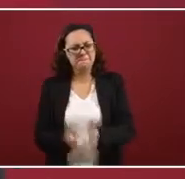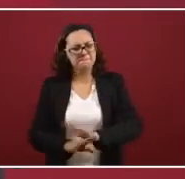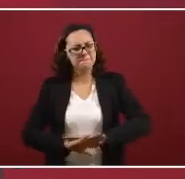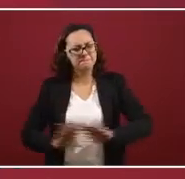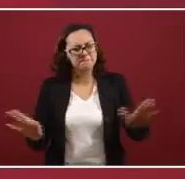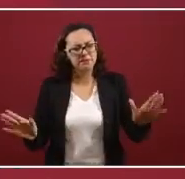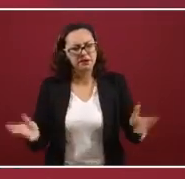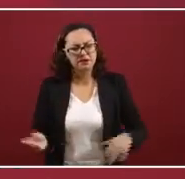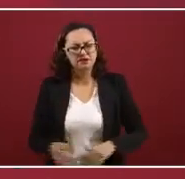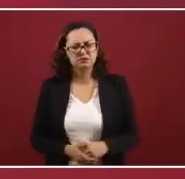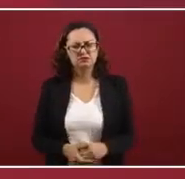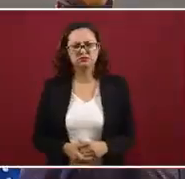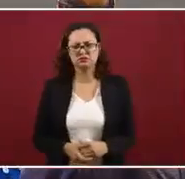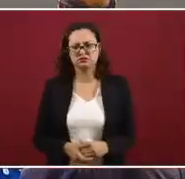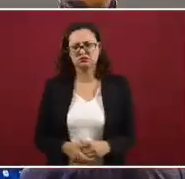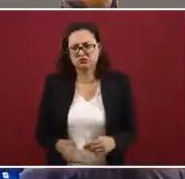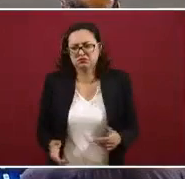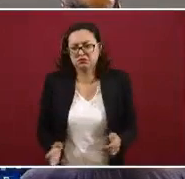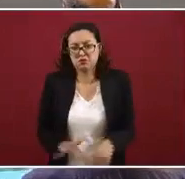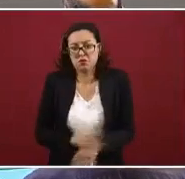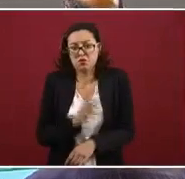Entonces, no opino por eso,